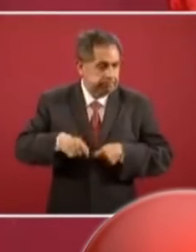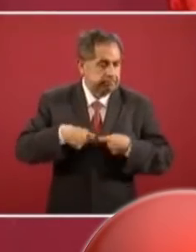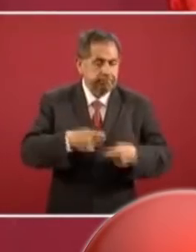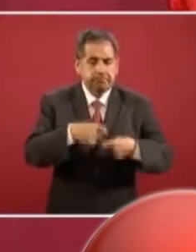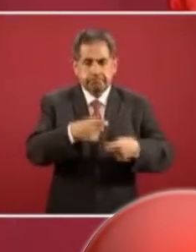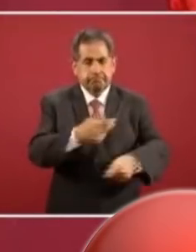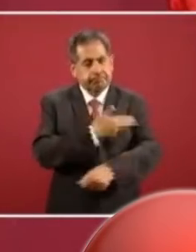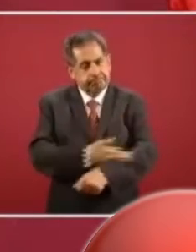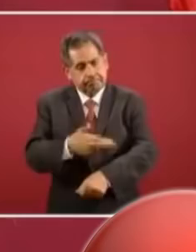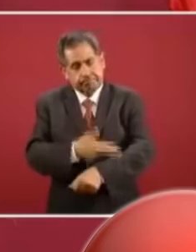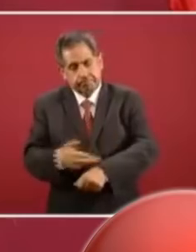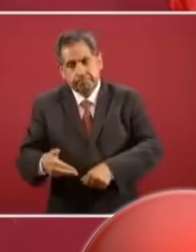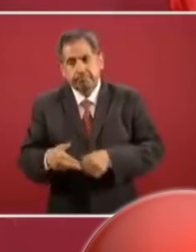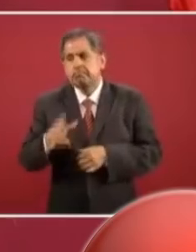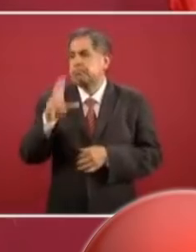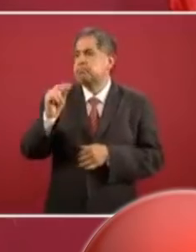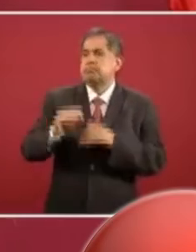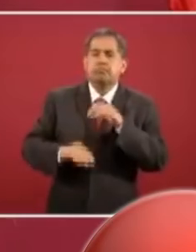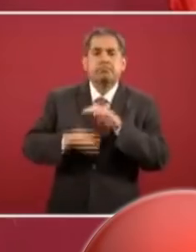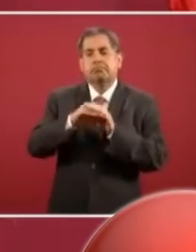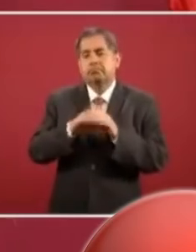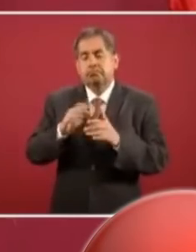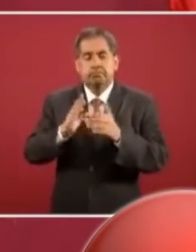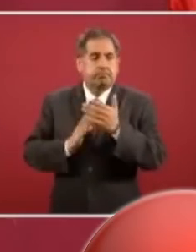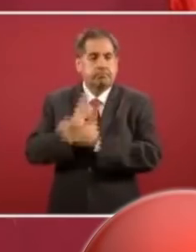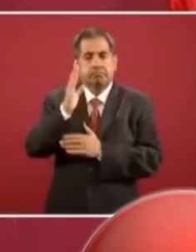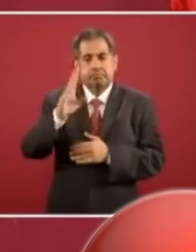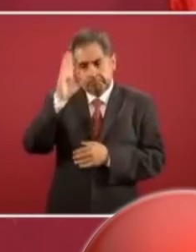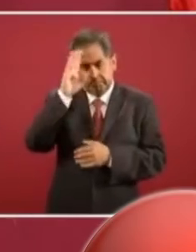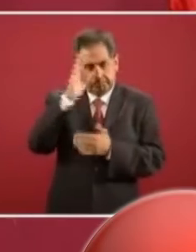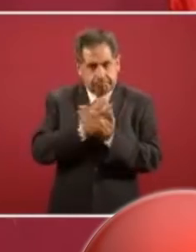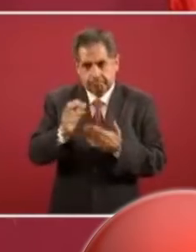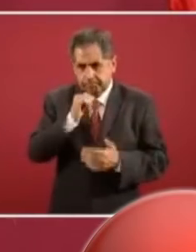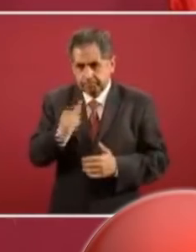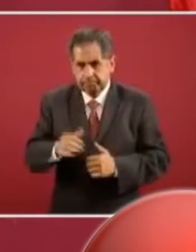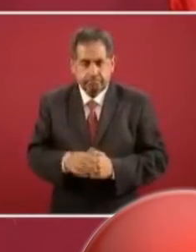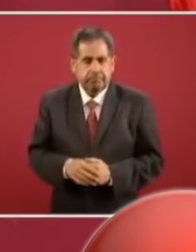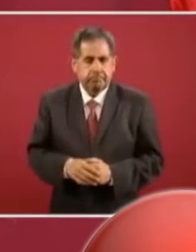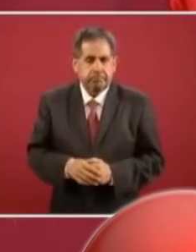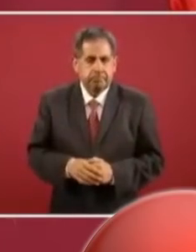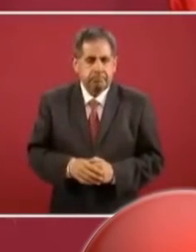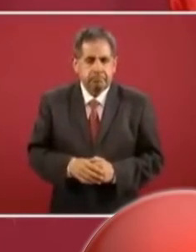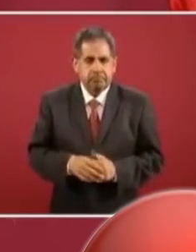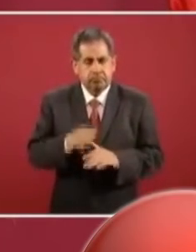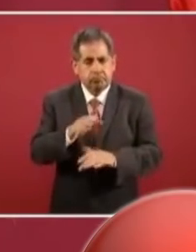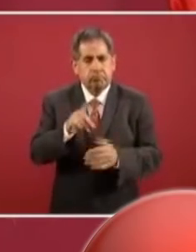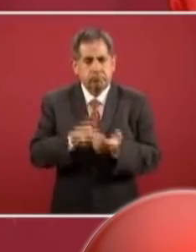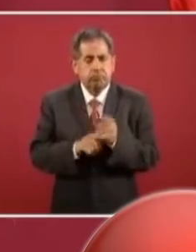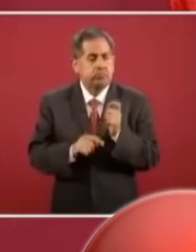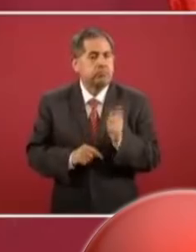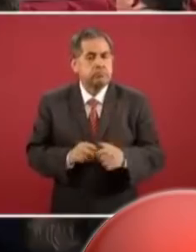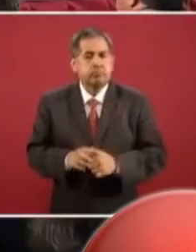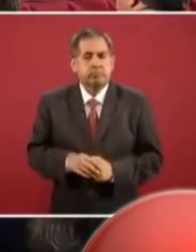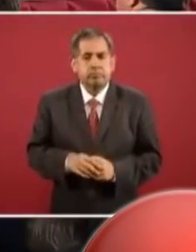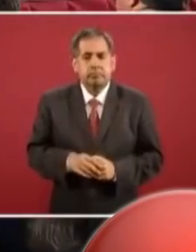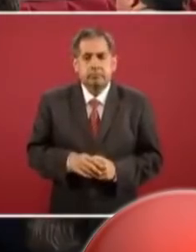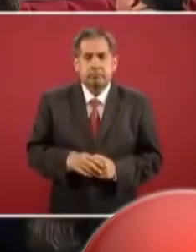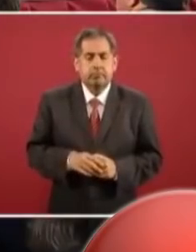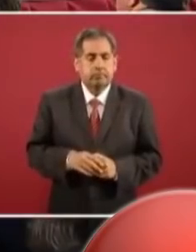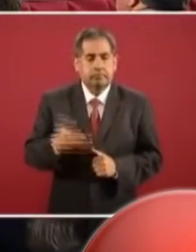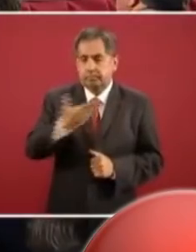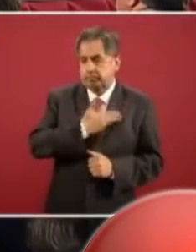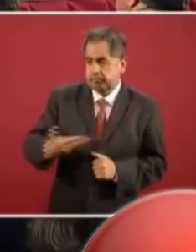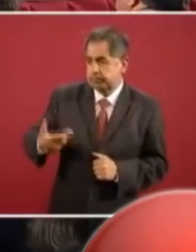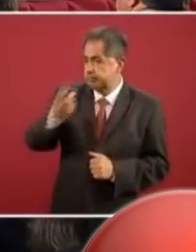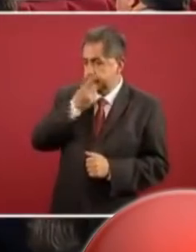de procesos y no una cifra excedida o excesiva. En cuanto a lo que el